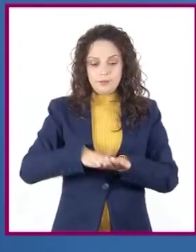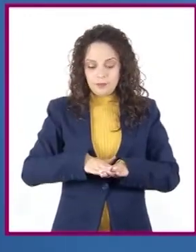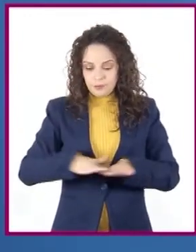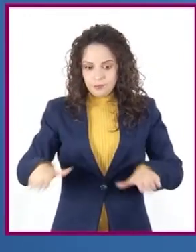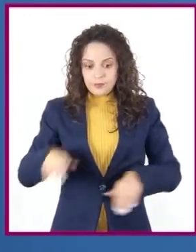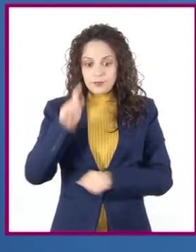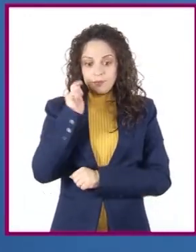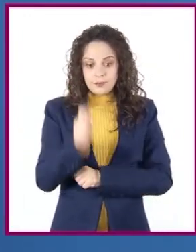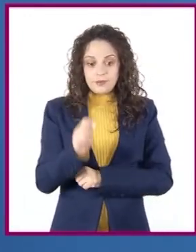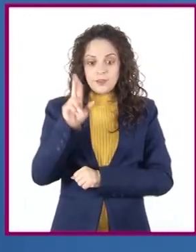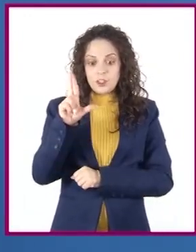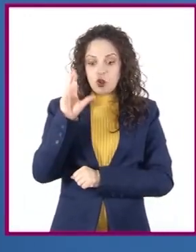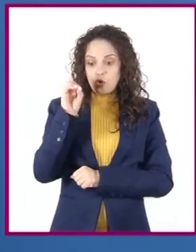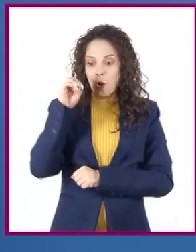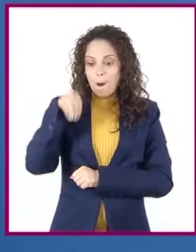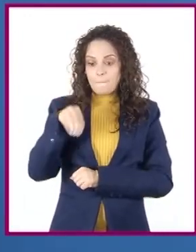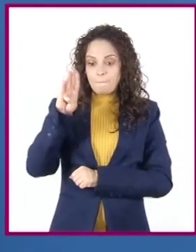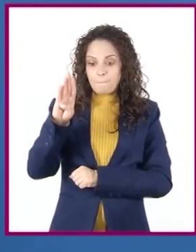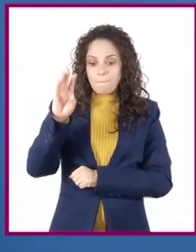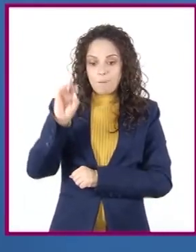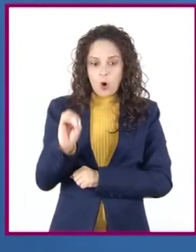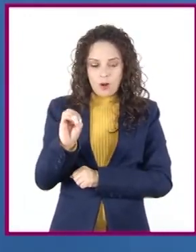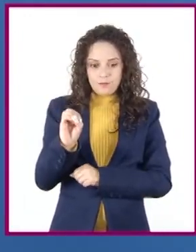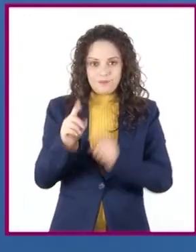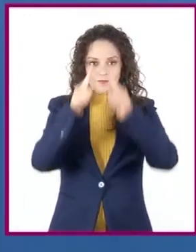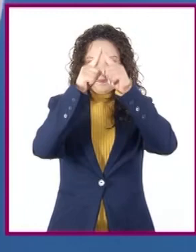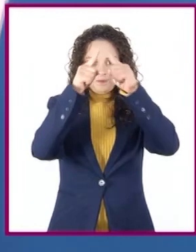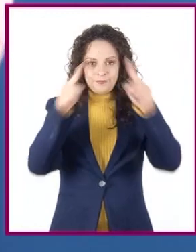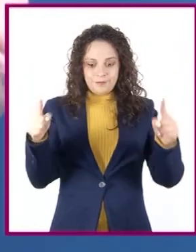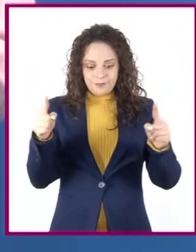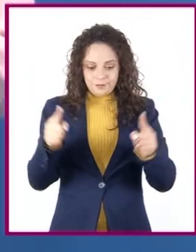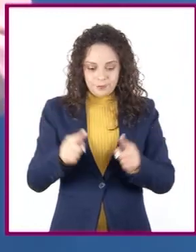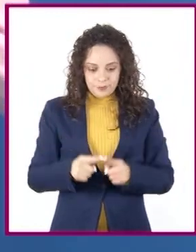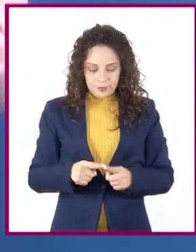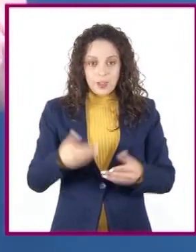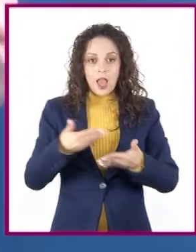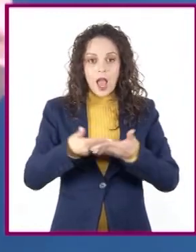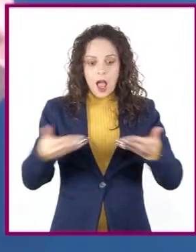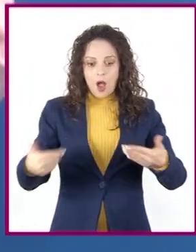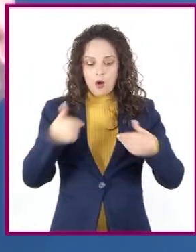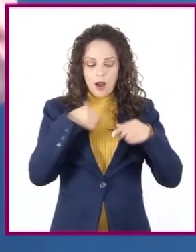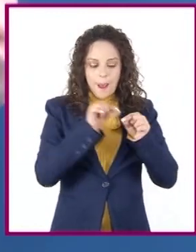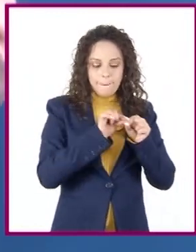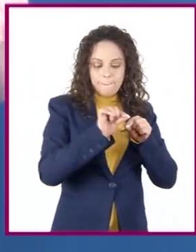forma de un rombo. Ahora voy a tomar las medidas para que hagamos el cálculo.